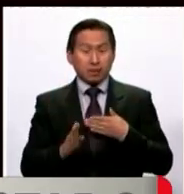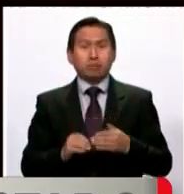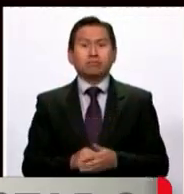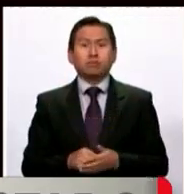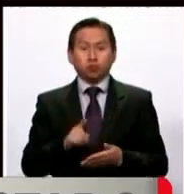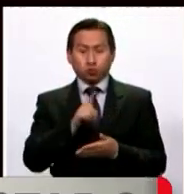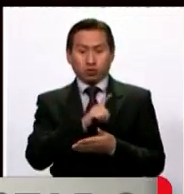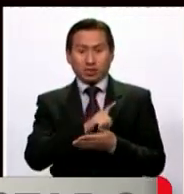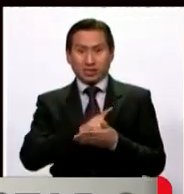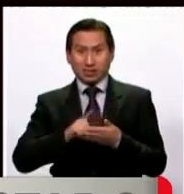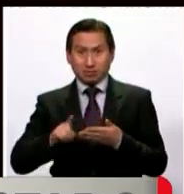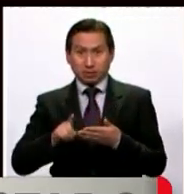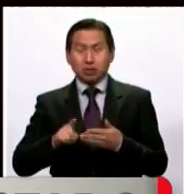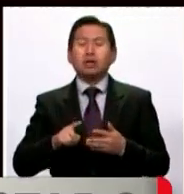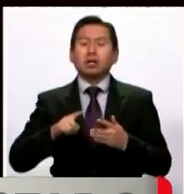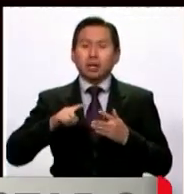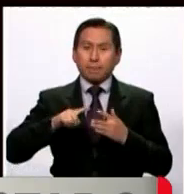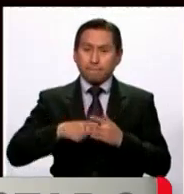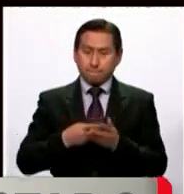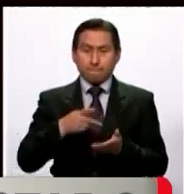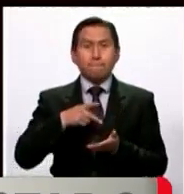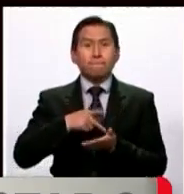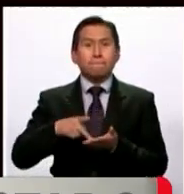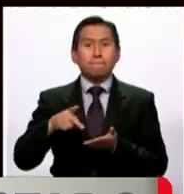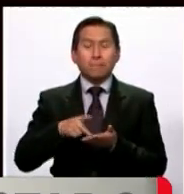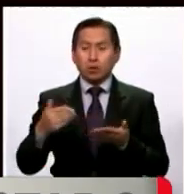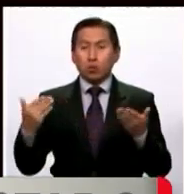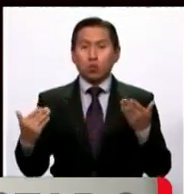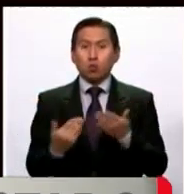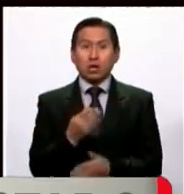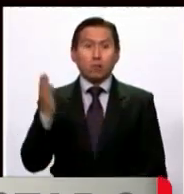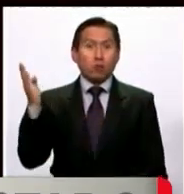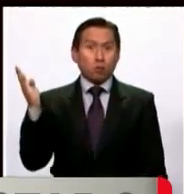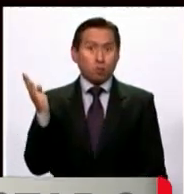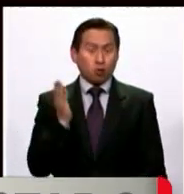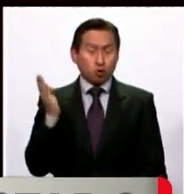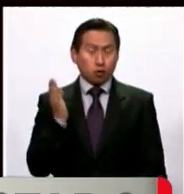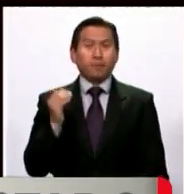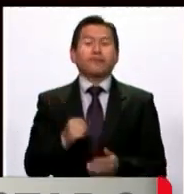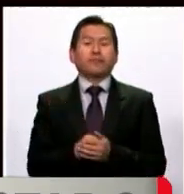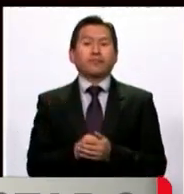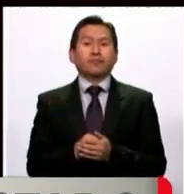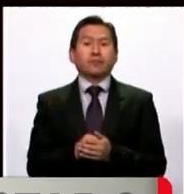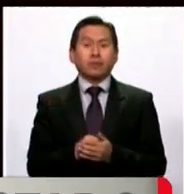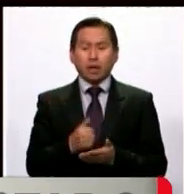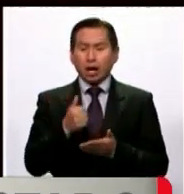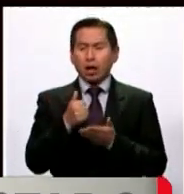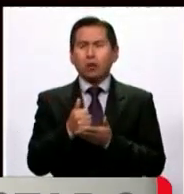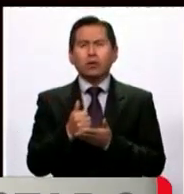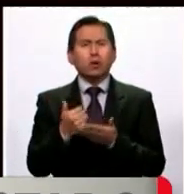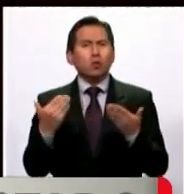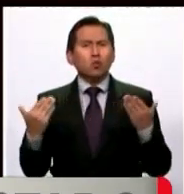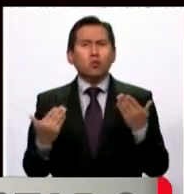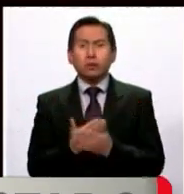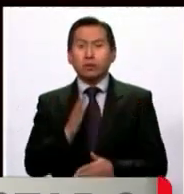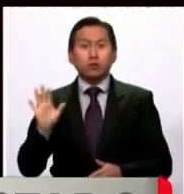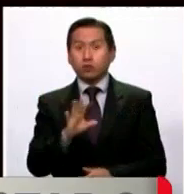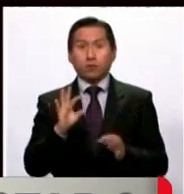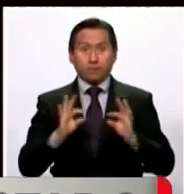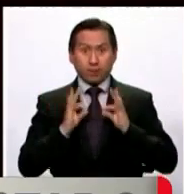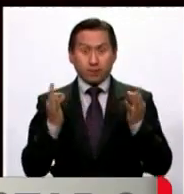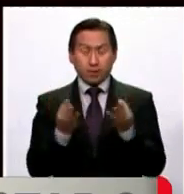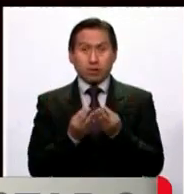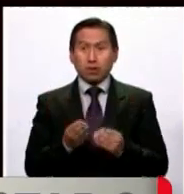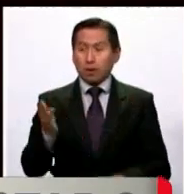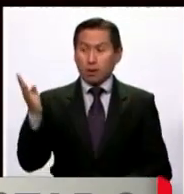semana, empezaremos a pagar un nuevo bono, una nueva ayuda para las familias.